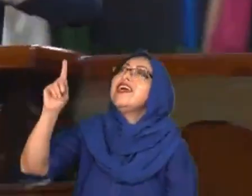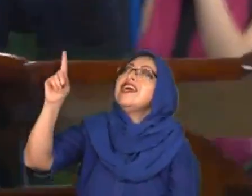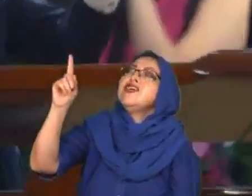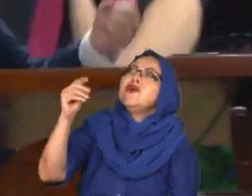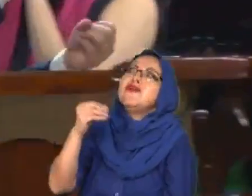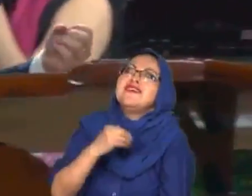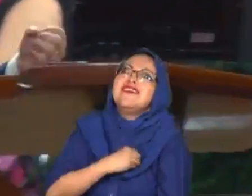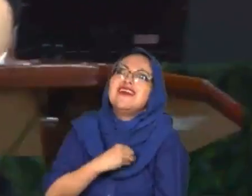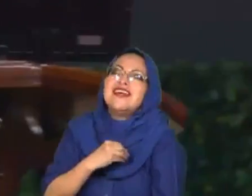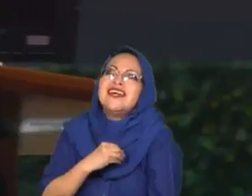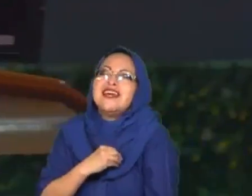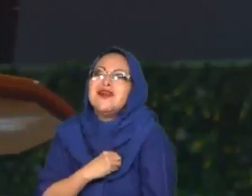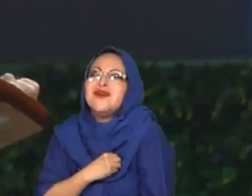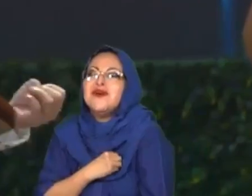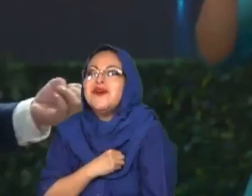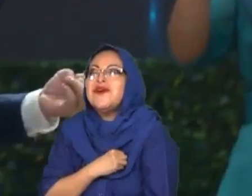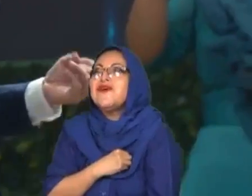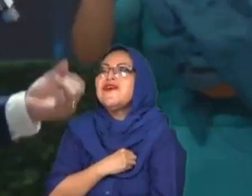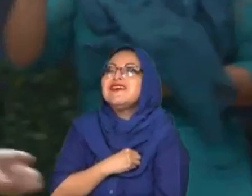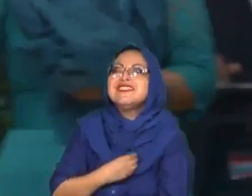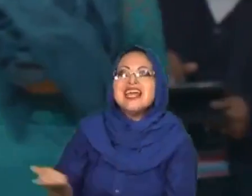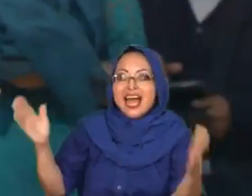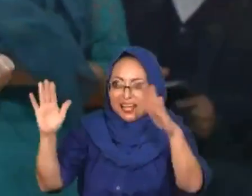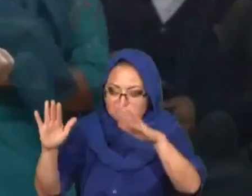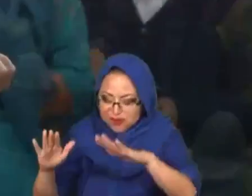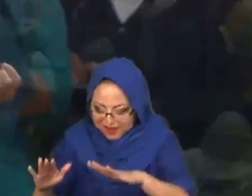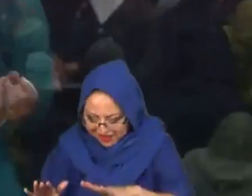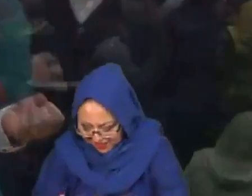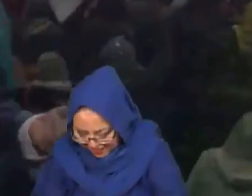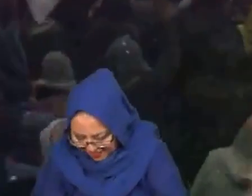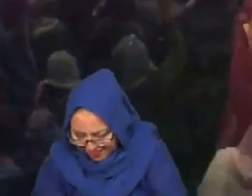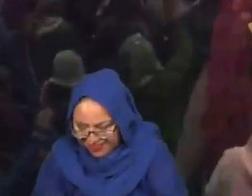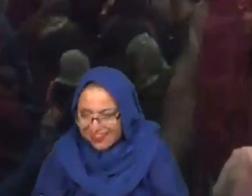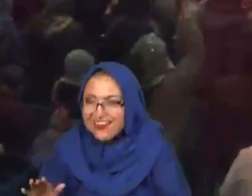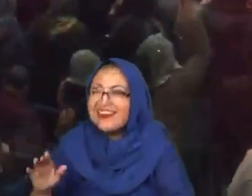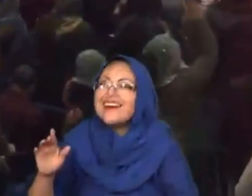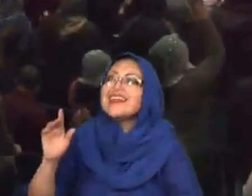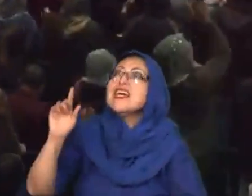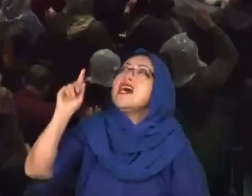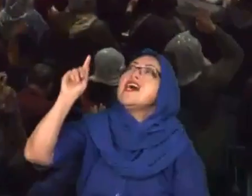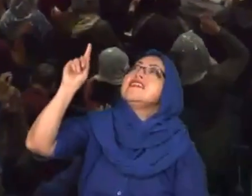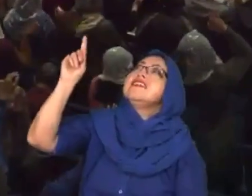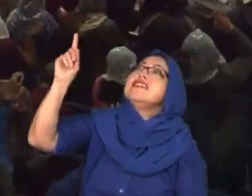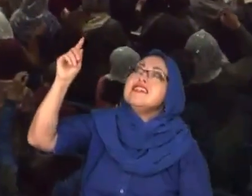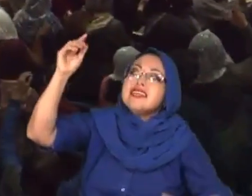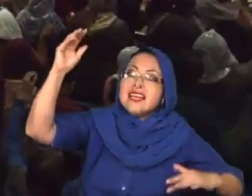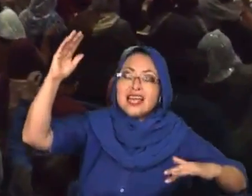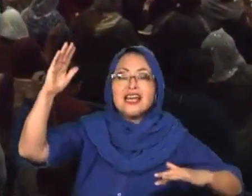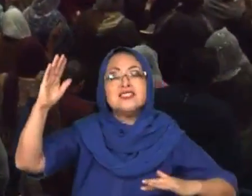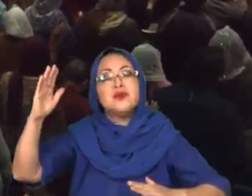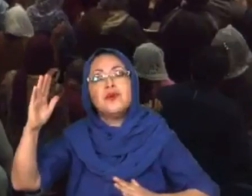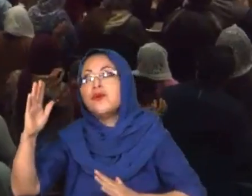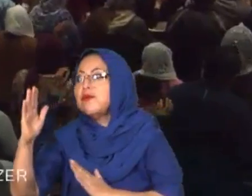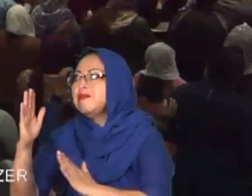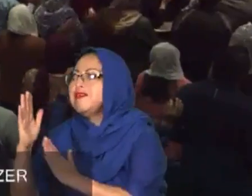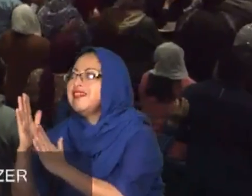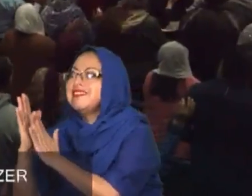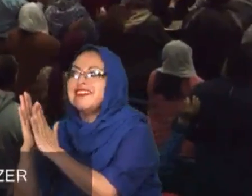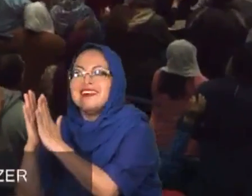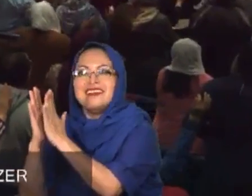adorándote. Yo quiero entrar, adorar al santo